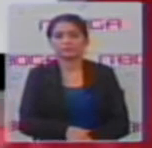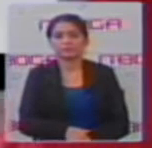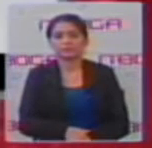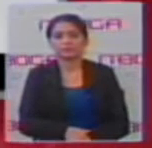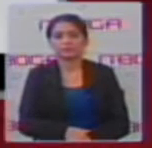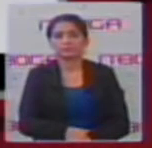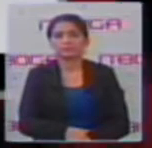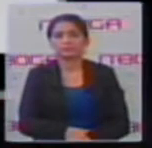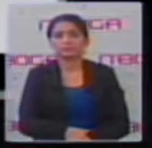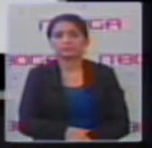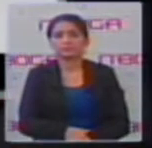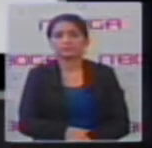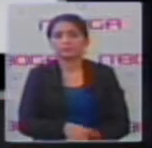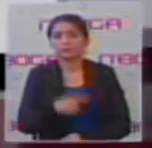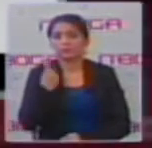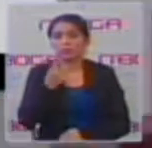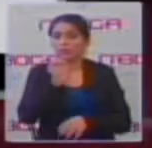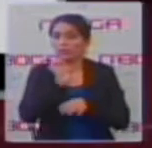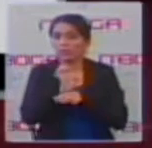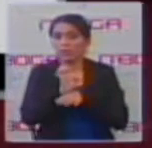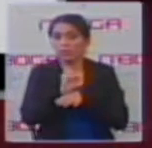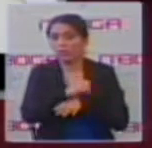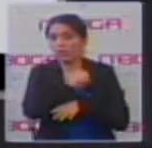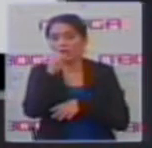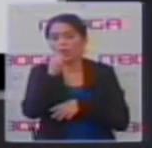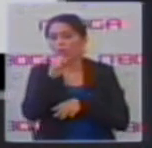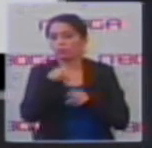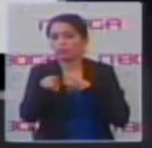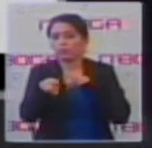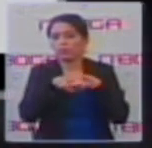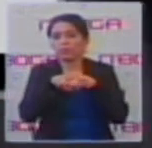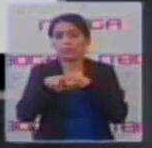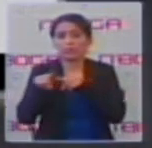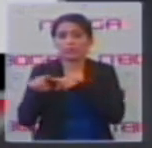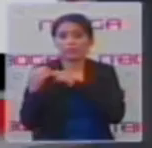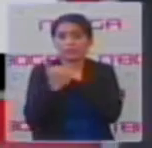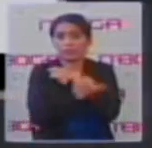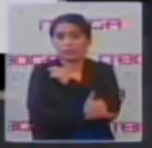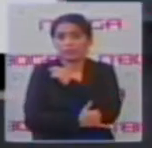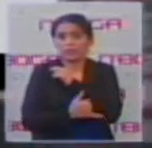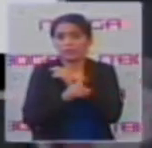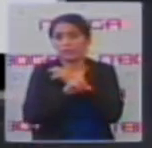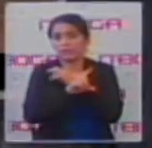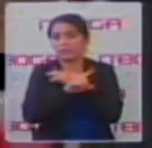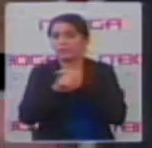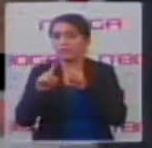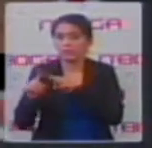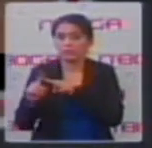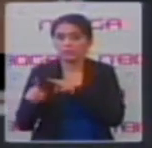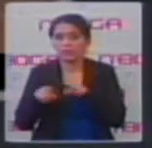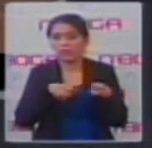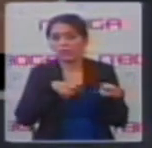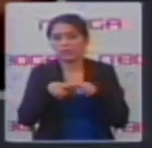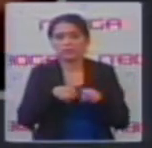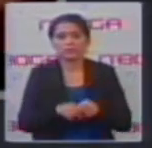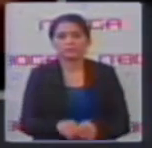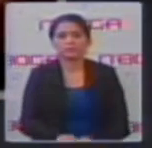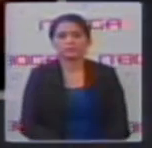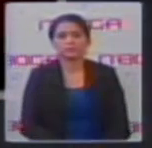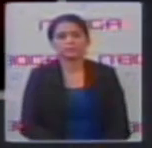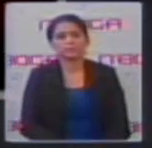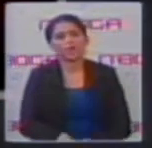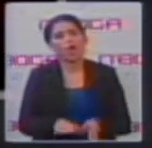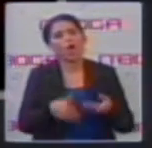sino también son categorías internacionales que compiten naturalmente con nombres y marcas del mundo entero. ¿Y bajo qué parámetros